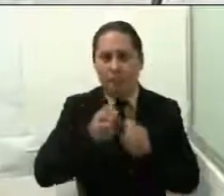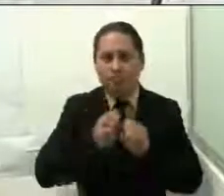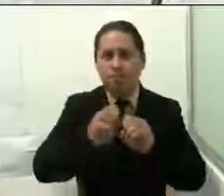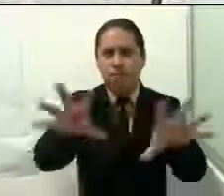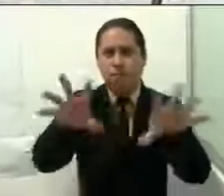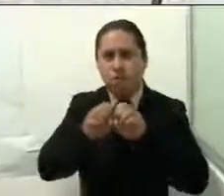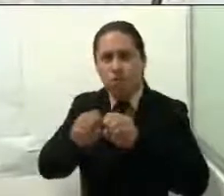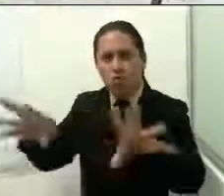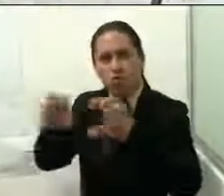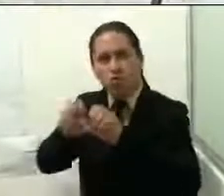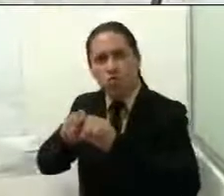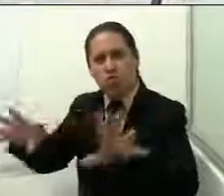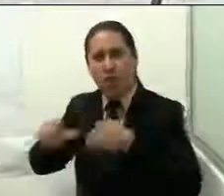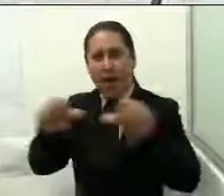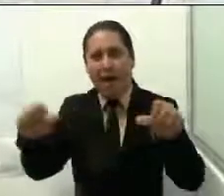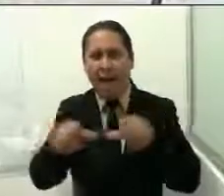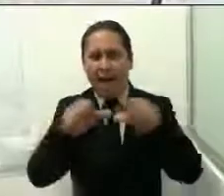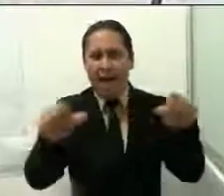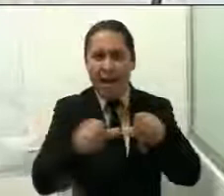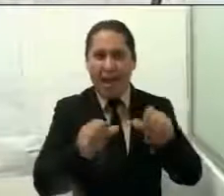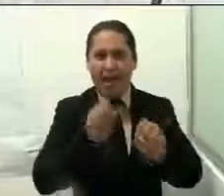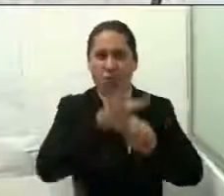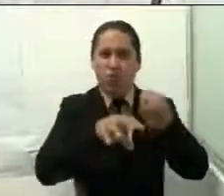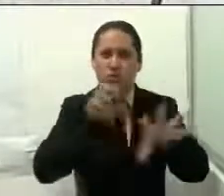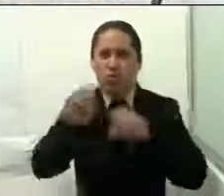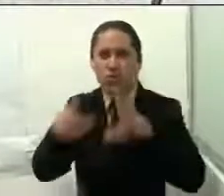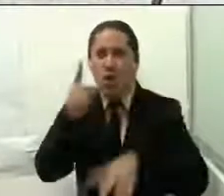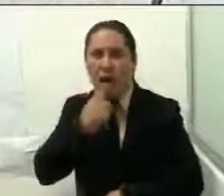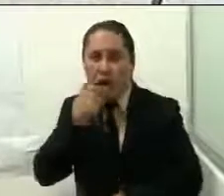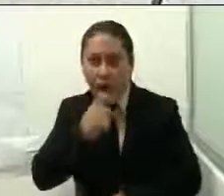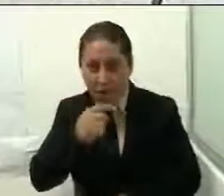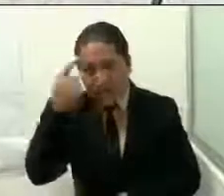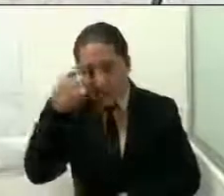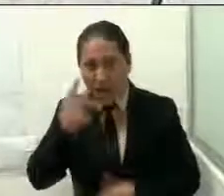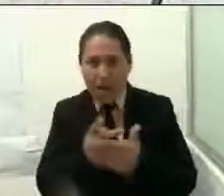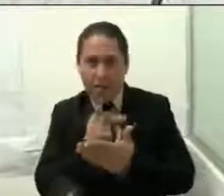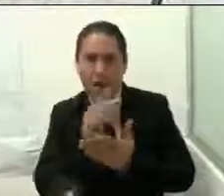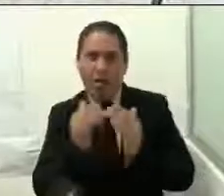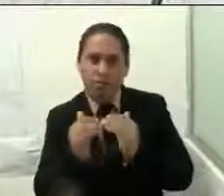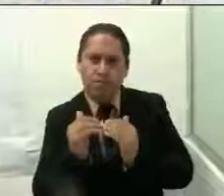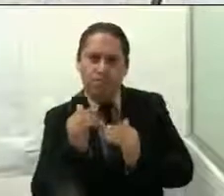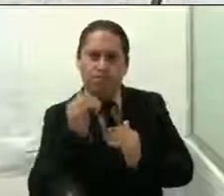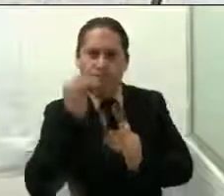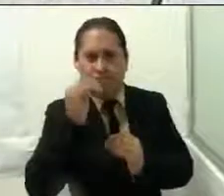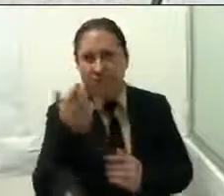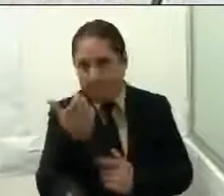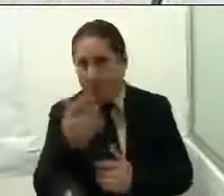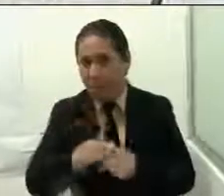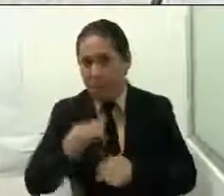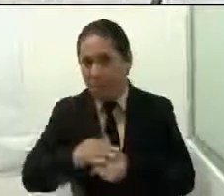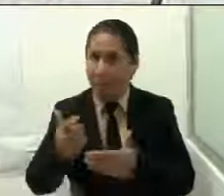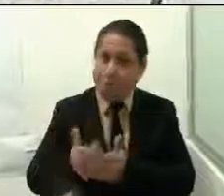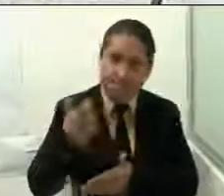284 hectáreas destinando 25.3 millones de pesos en apoyo